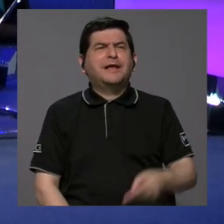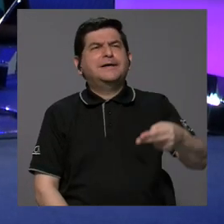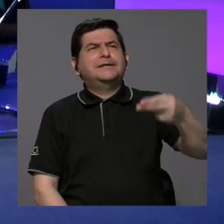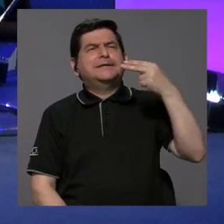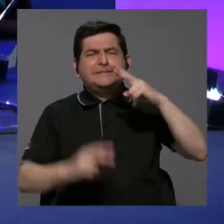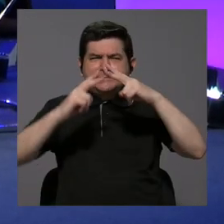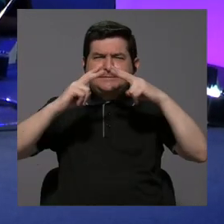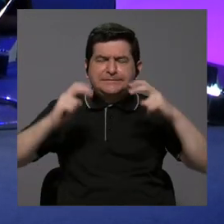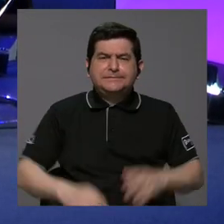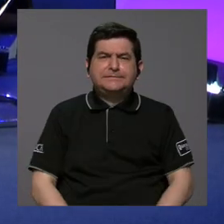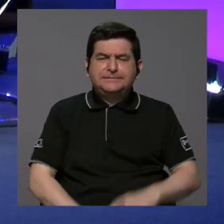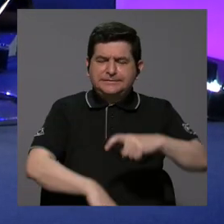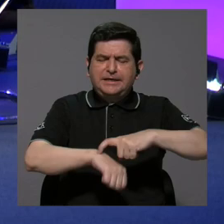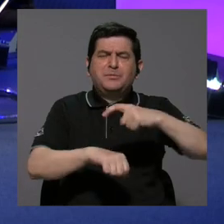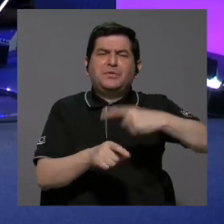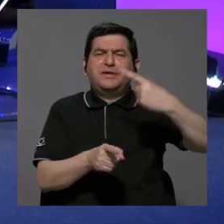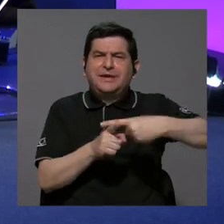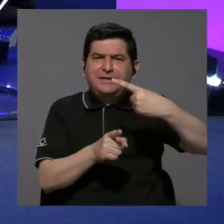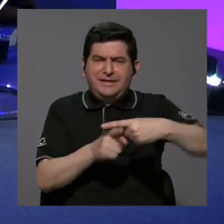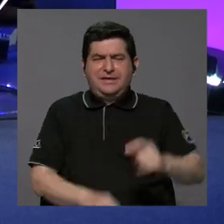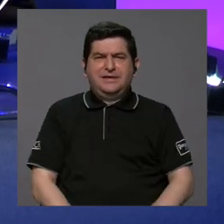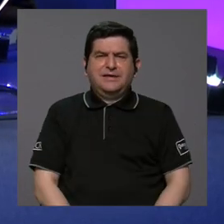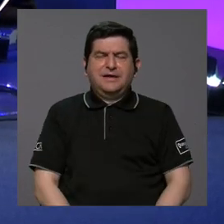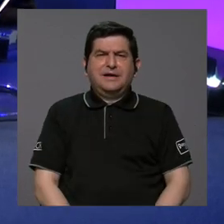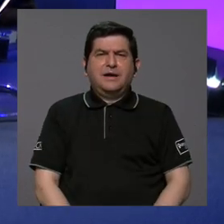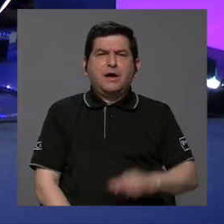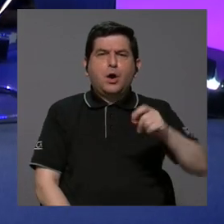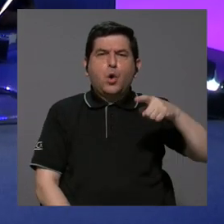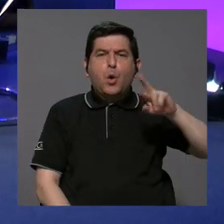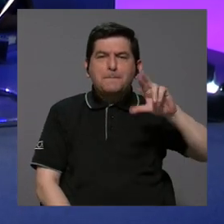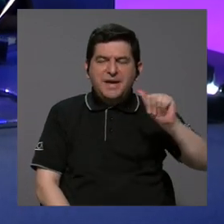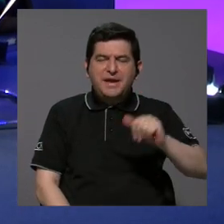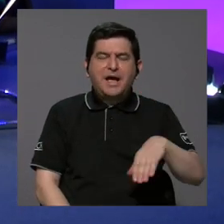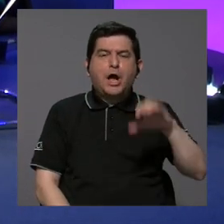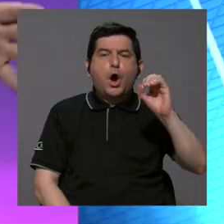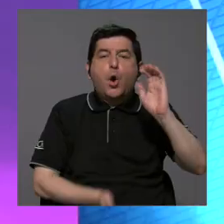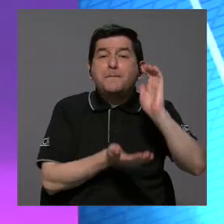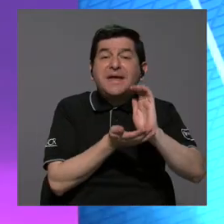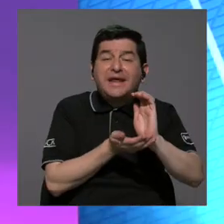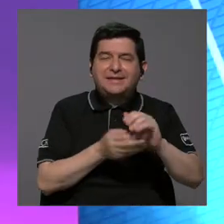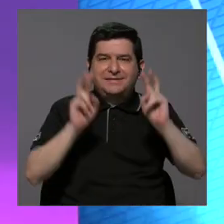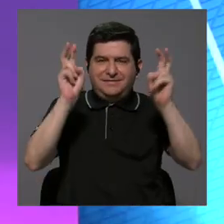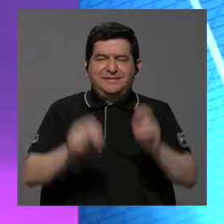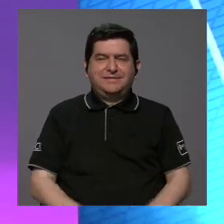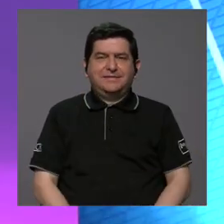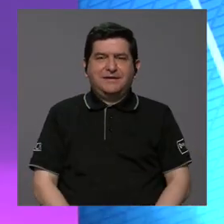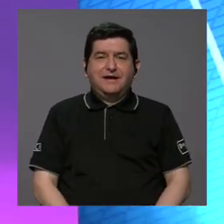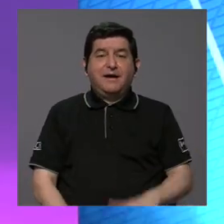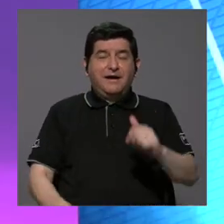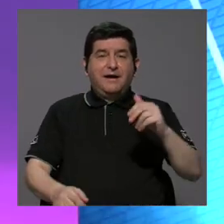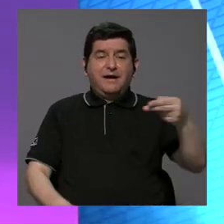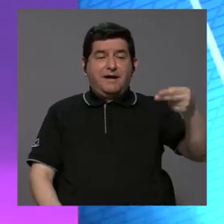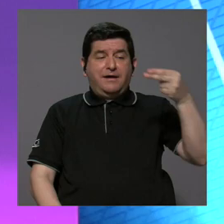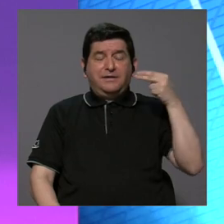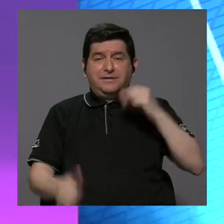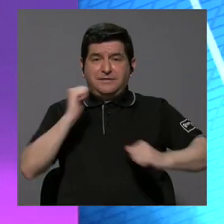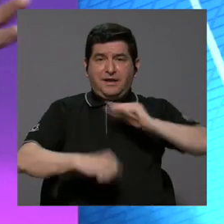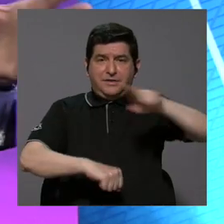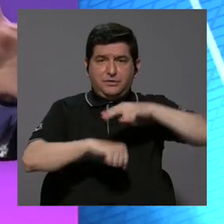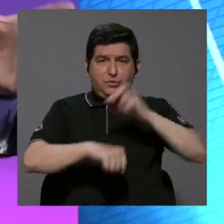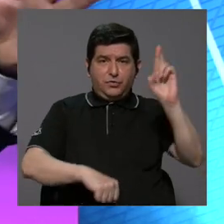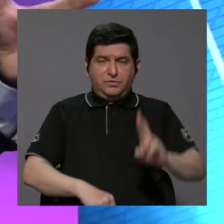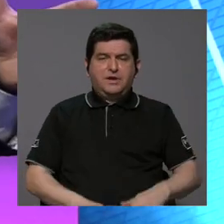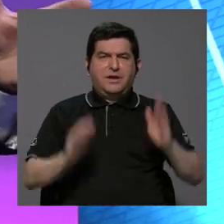me voy a épocas griegas me voy a la ópera opereta vemos la historia del Teatro Nacional de Costa Rica donde